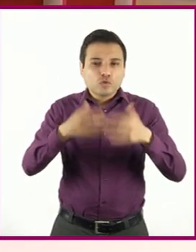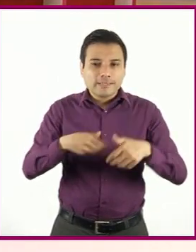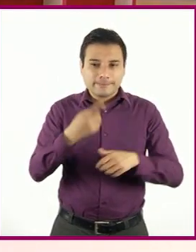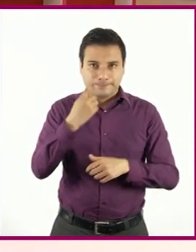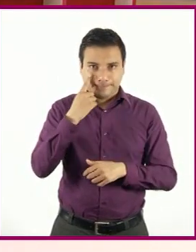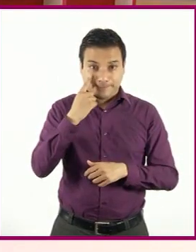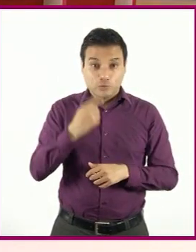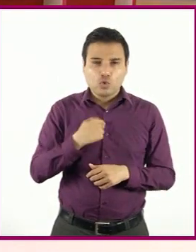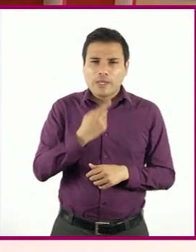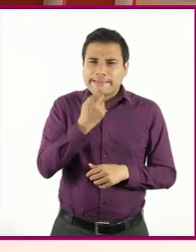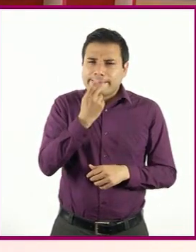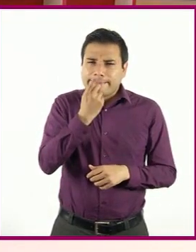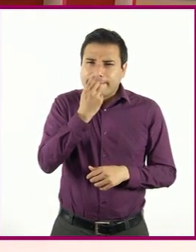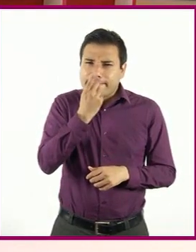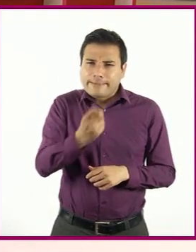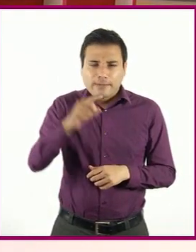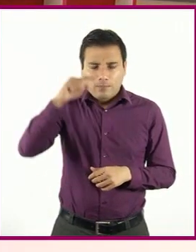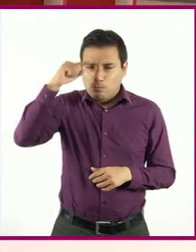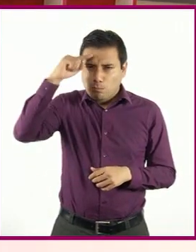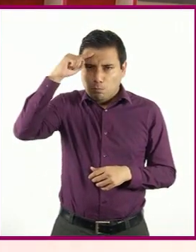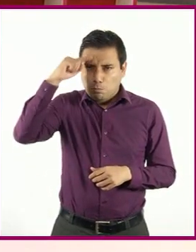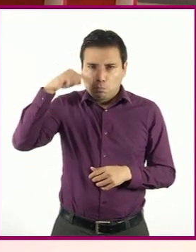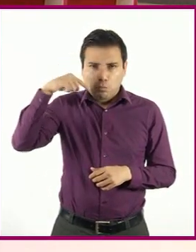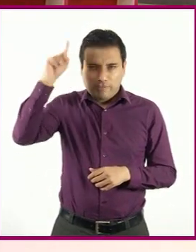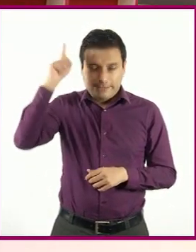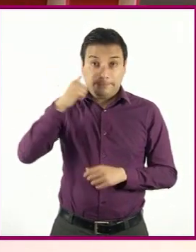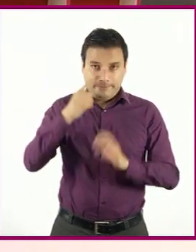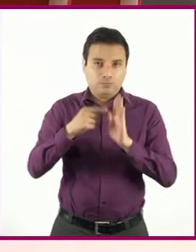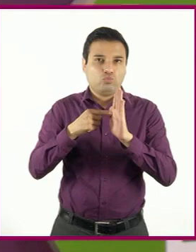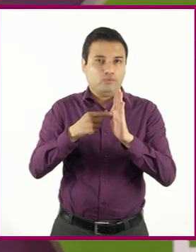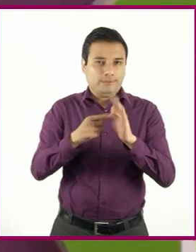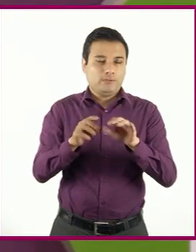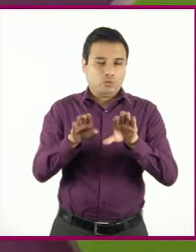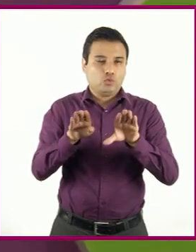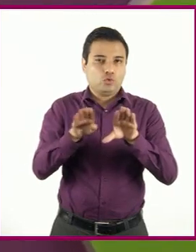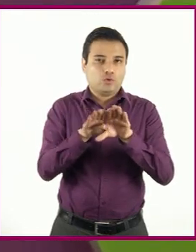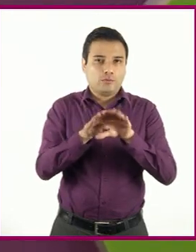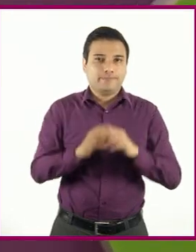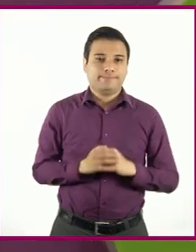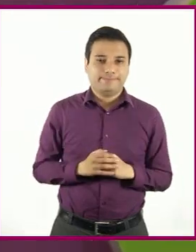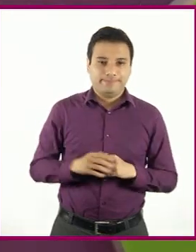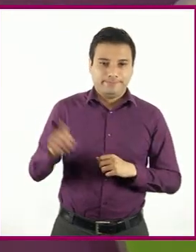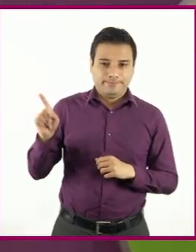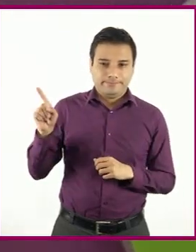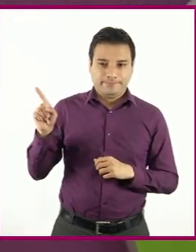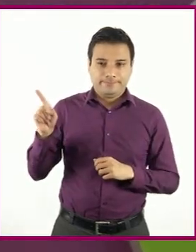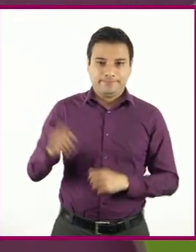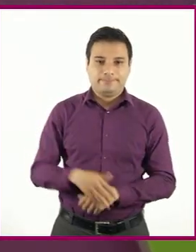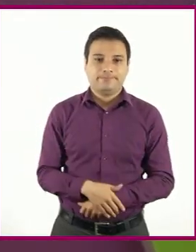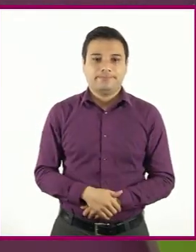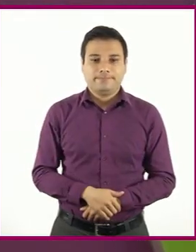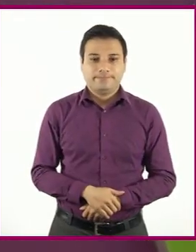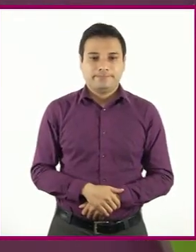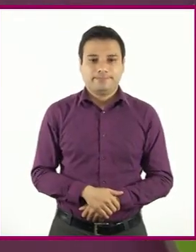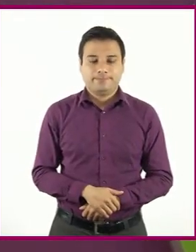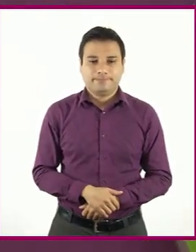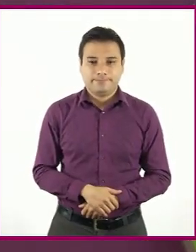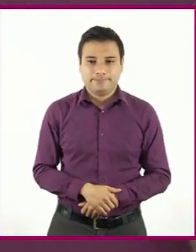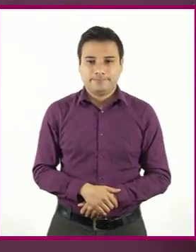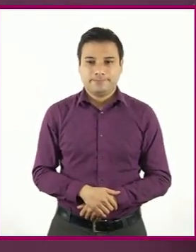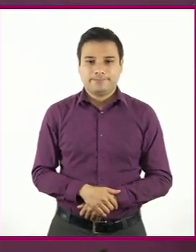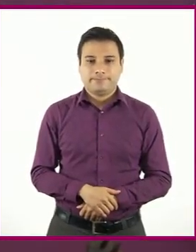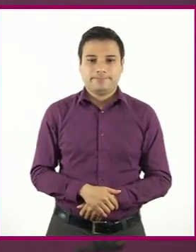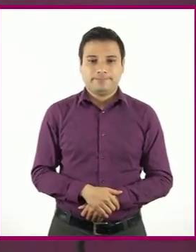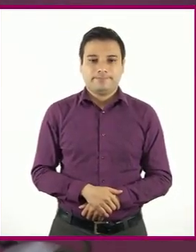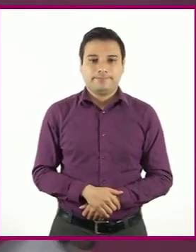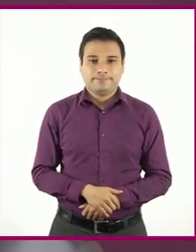mecanismo era muy sencillo. Quiero mostrarles cómo funciona. Es el principio de la palanca. La palanca, en este